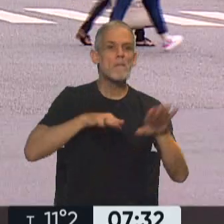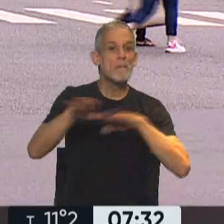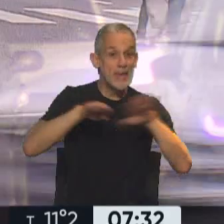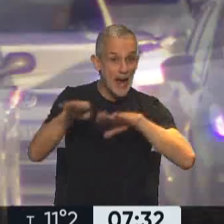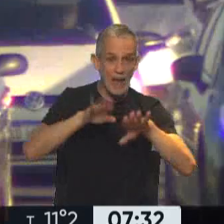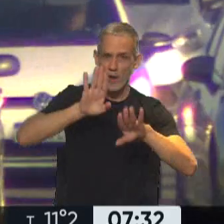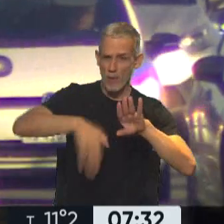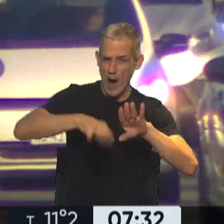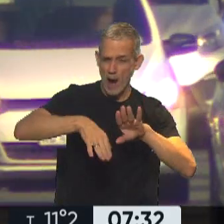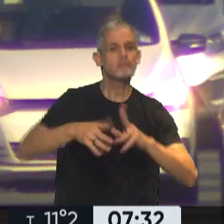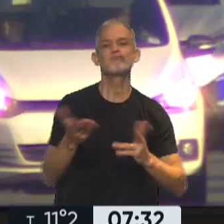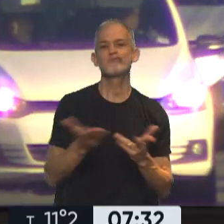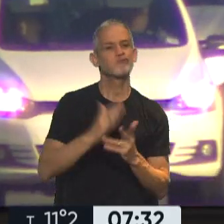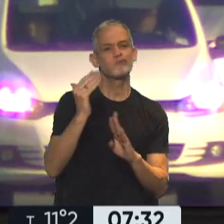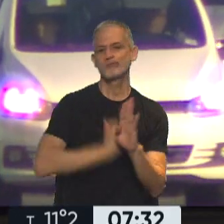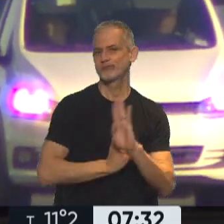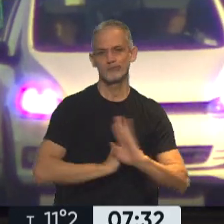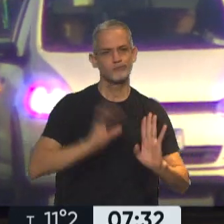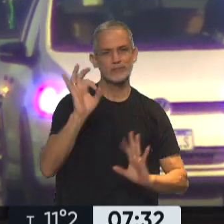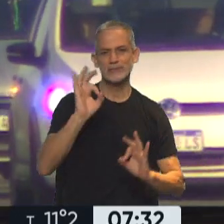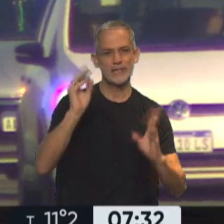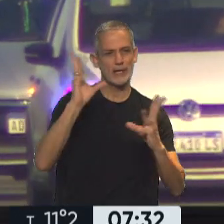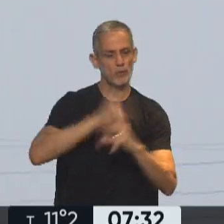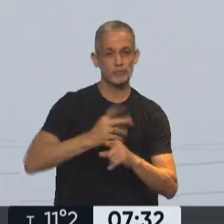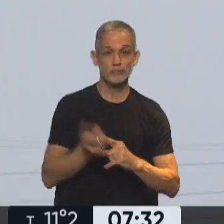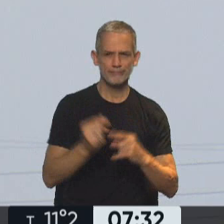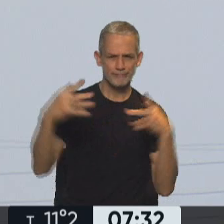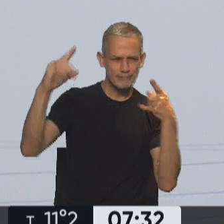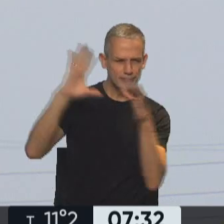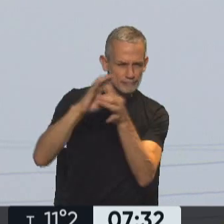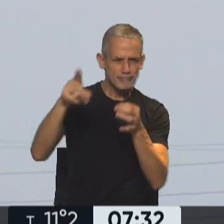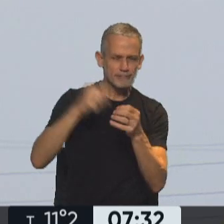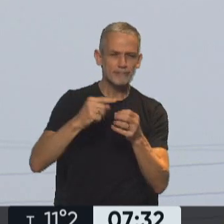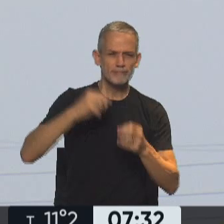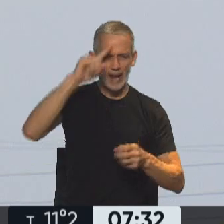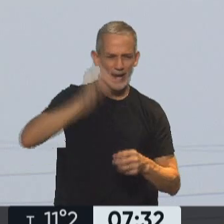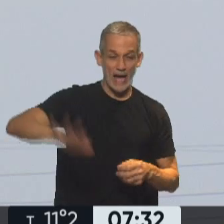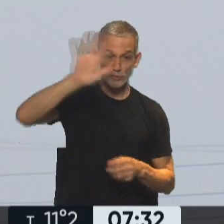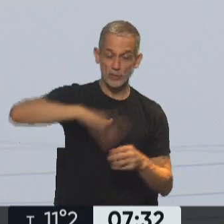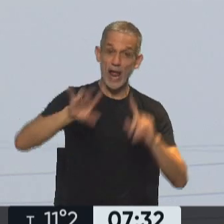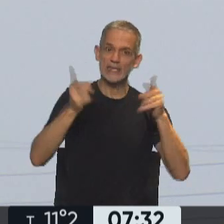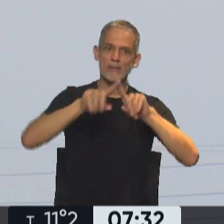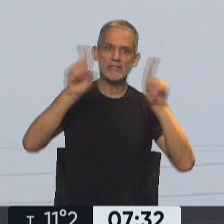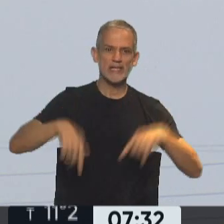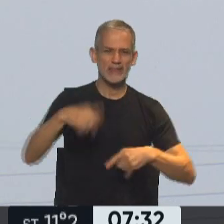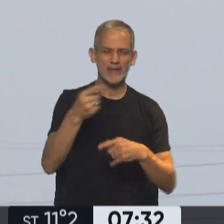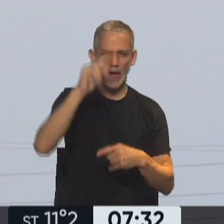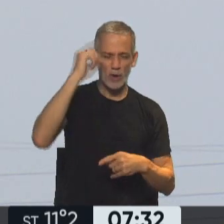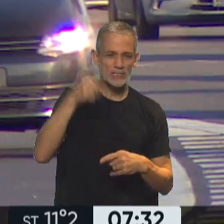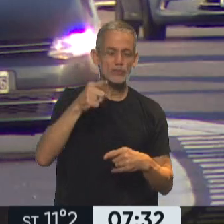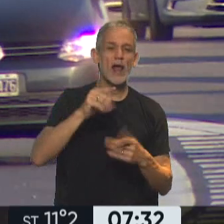atención este mecanismo tendrá interacción con el sistema nacional de licencias de conducir con el certificado nacional de antecedentes de tránsito